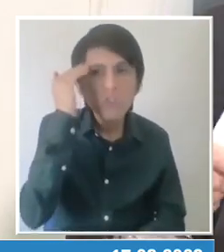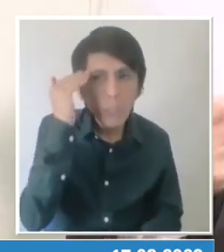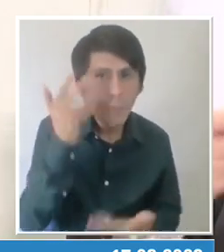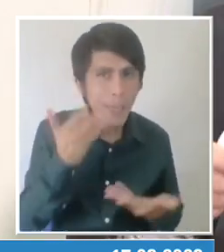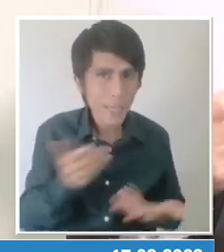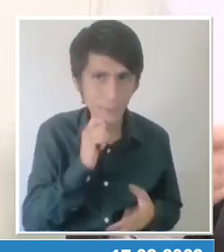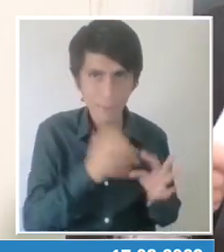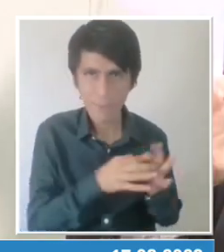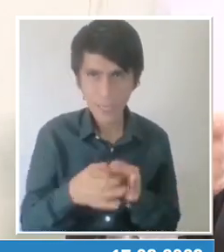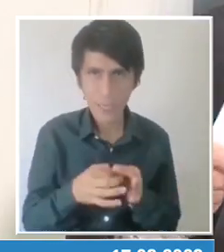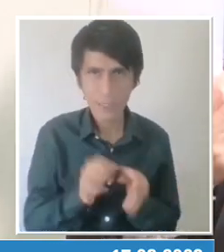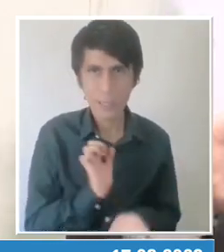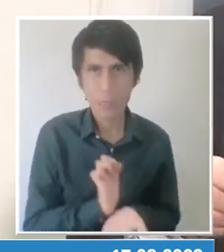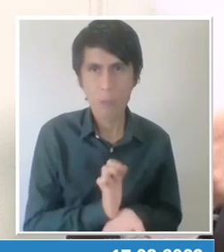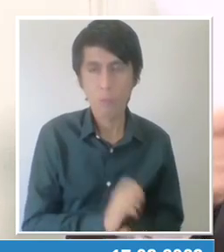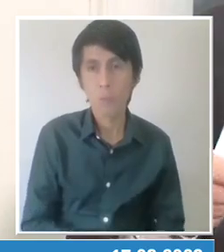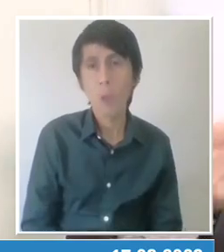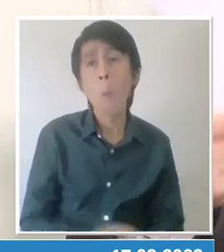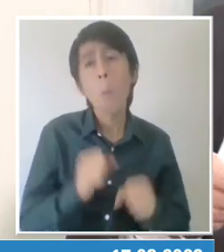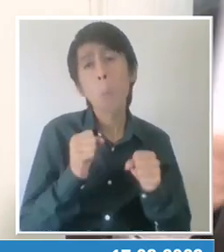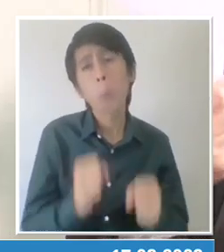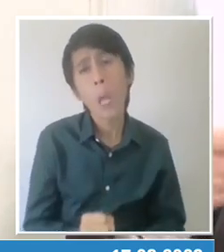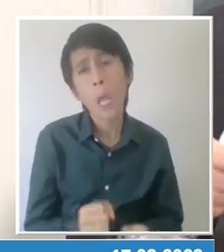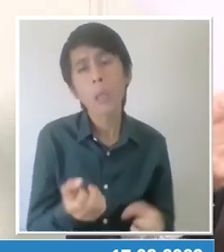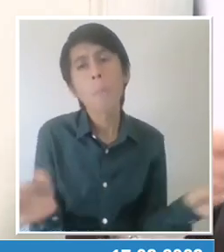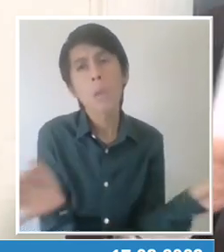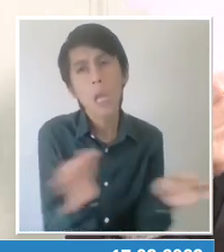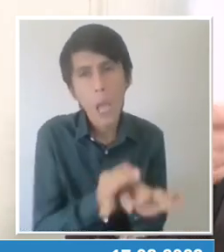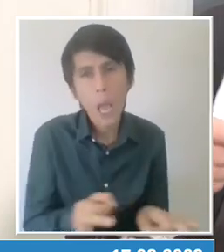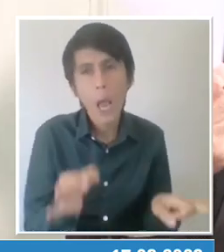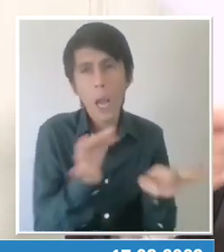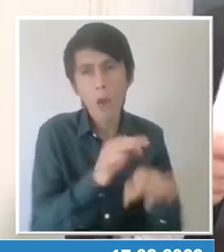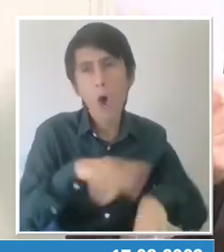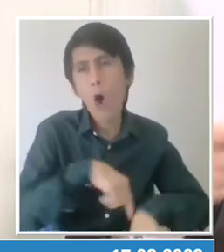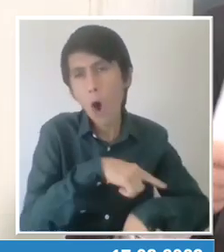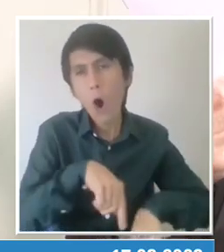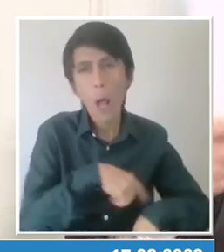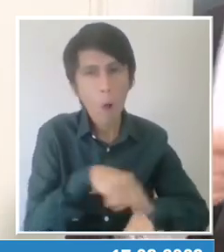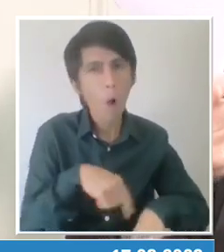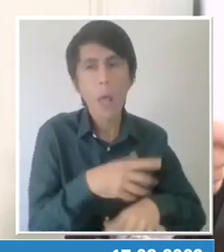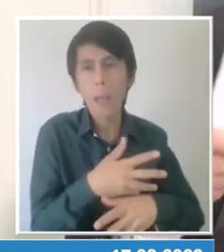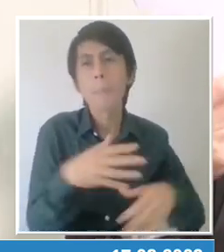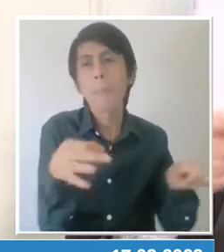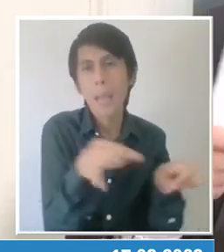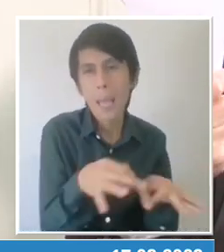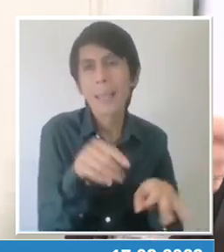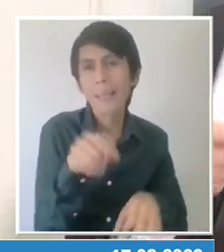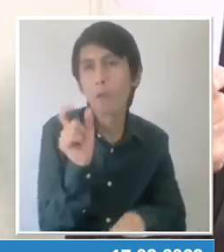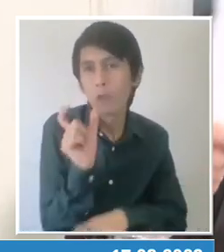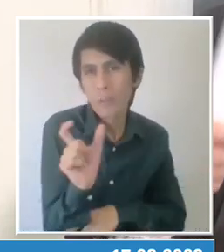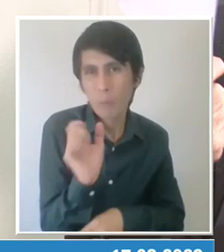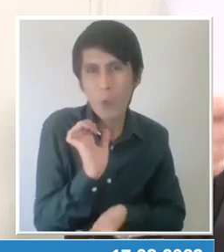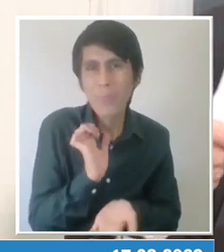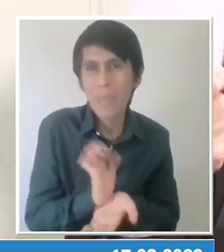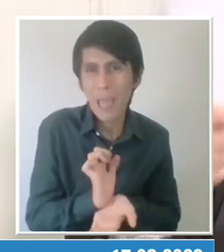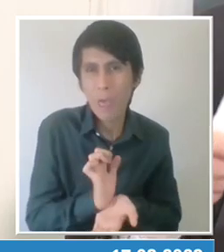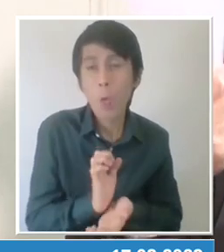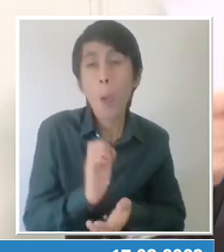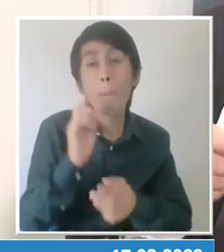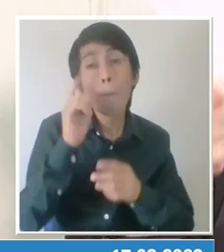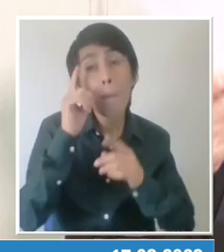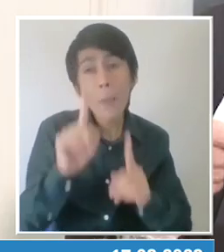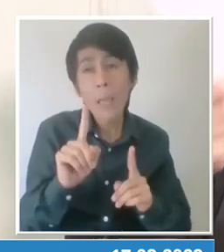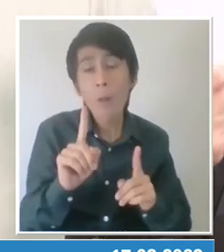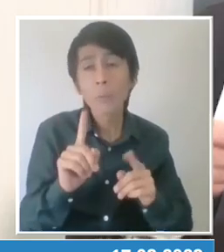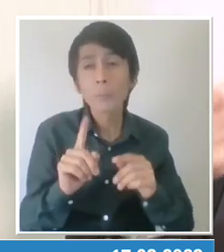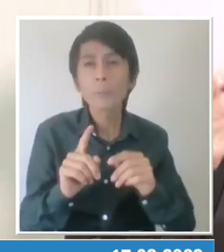detener horas de horas a explicar este concepto, pero hay una aproximación